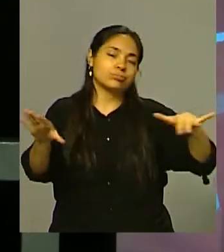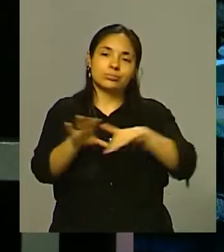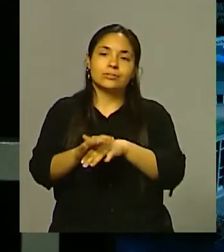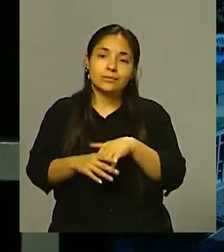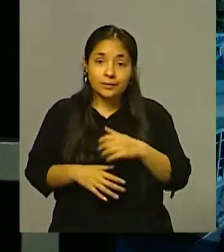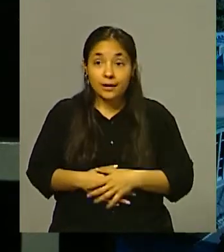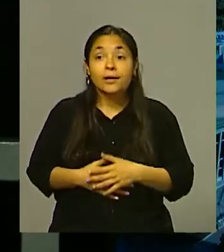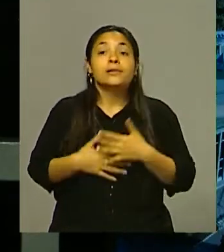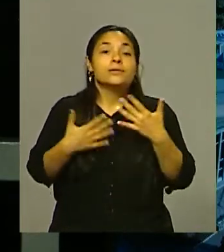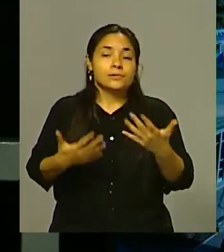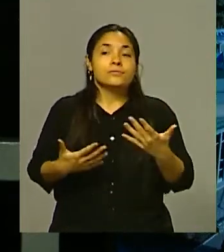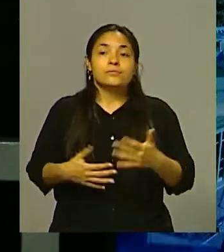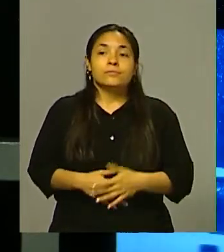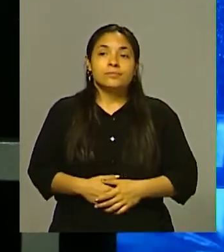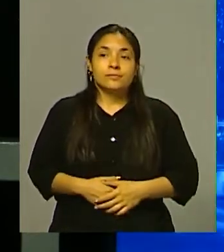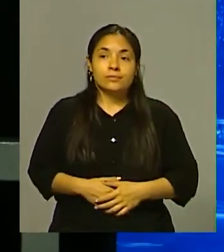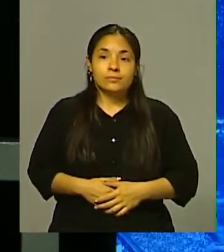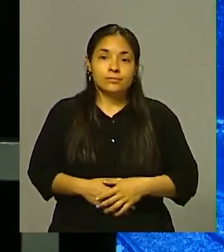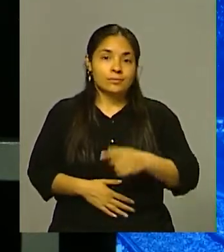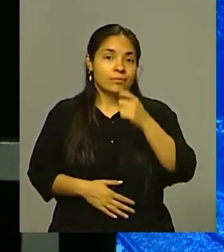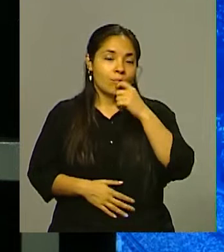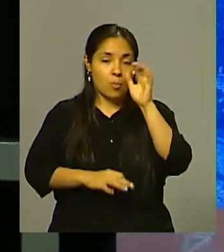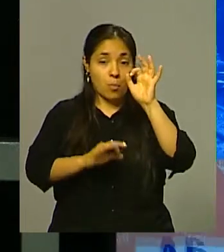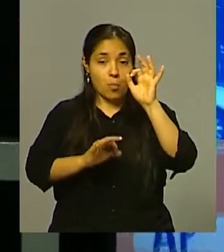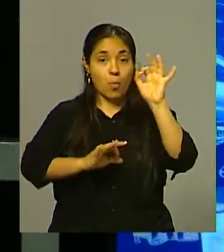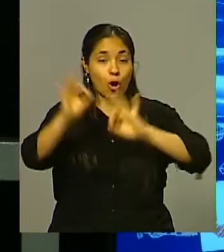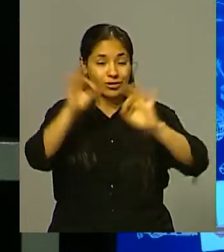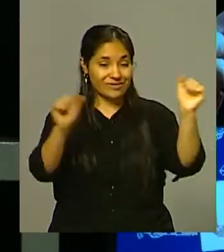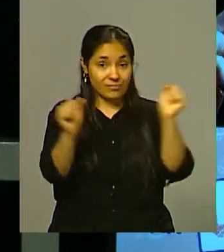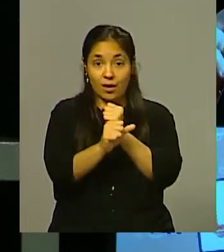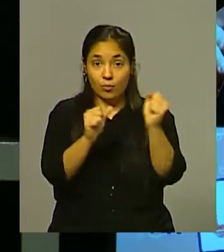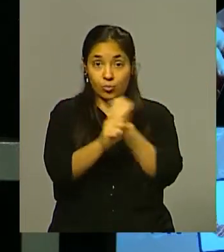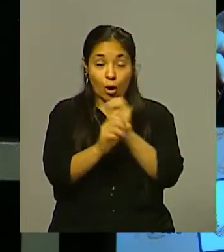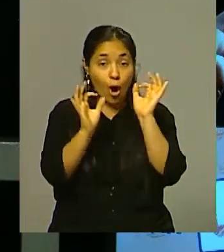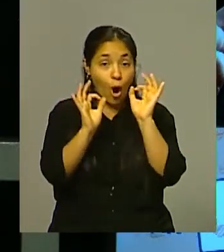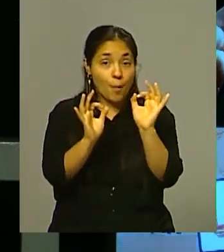ver, cuando aprueban el proyecto, digamos, que quieren